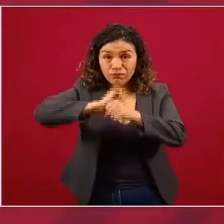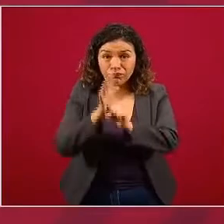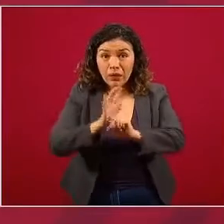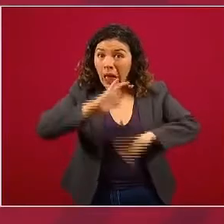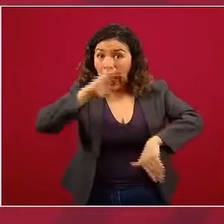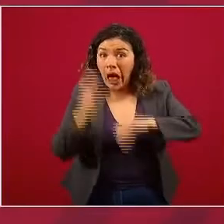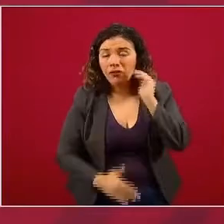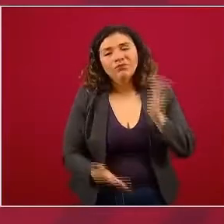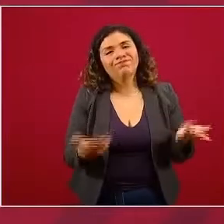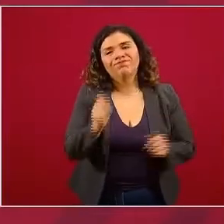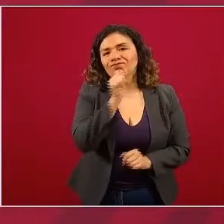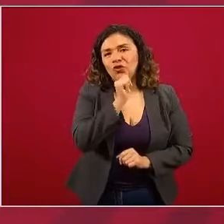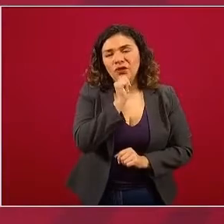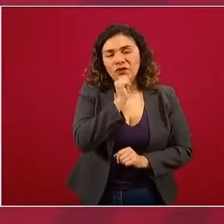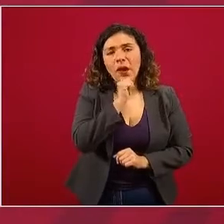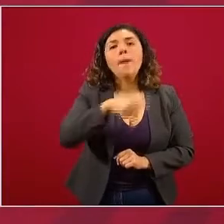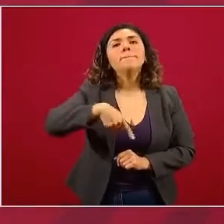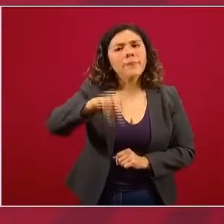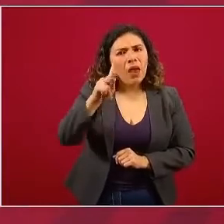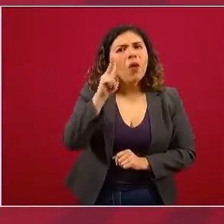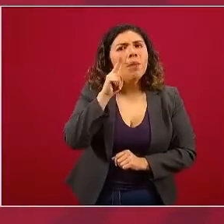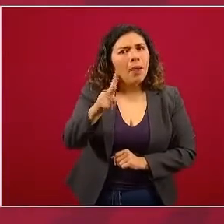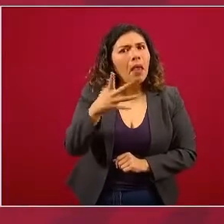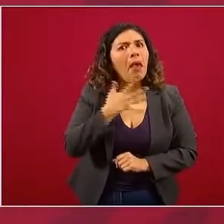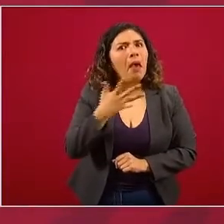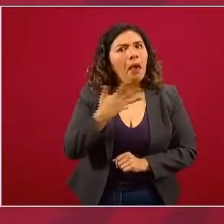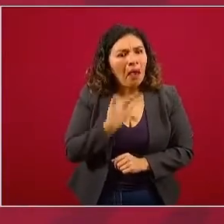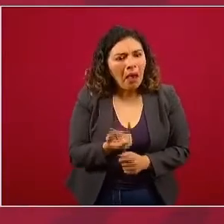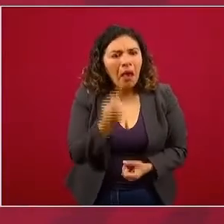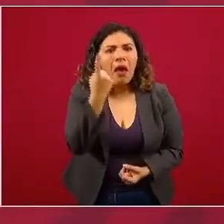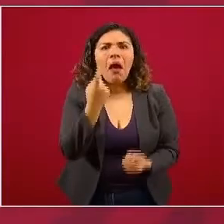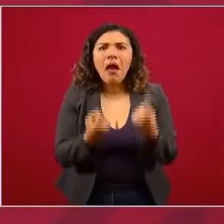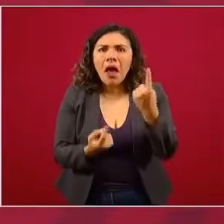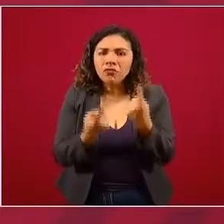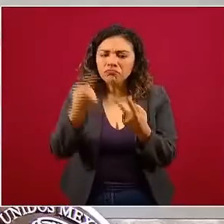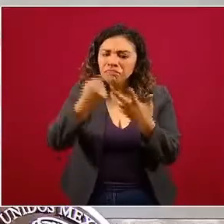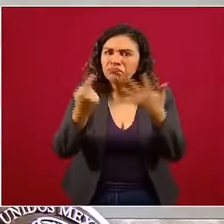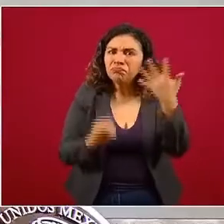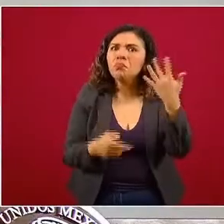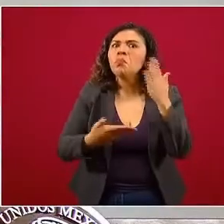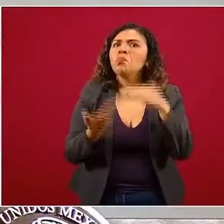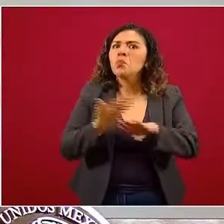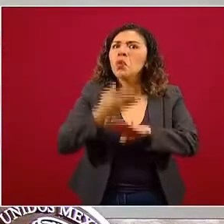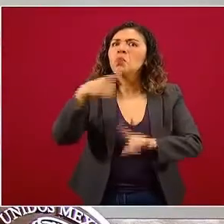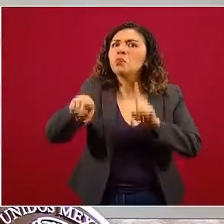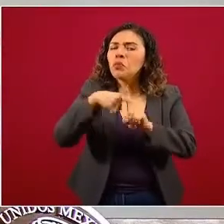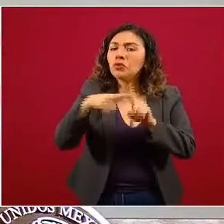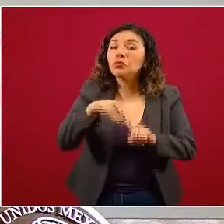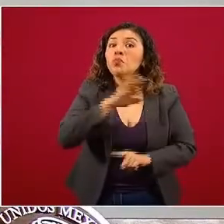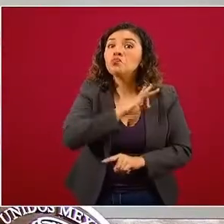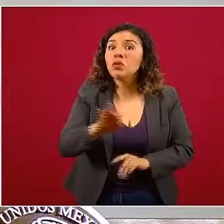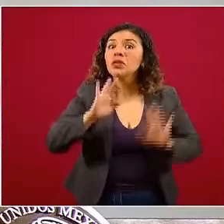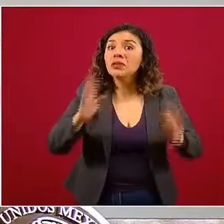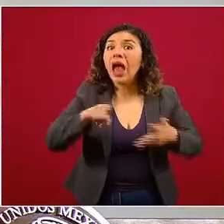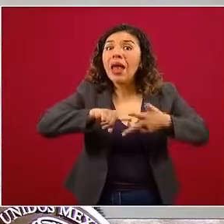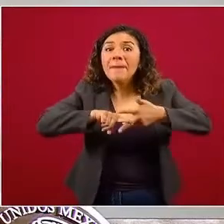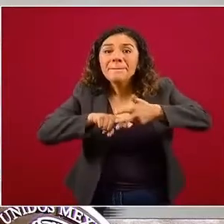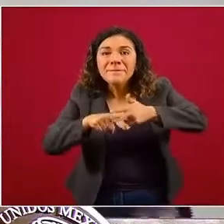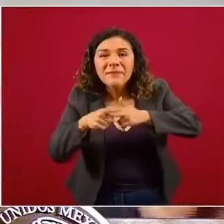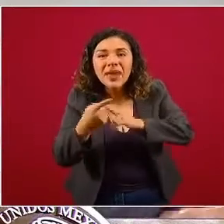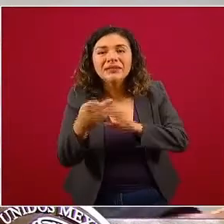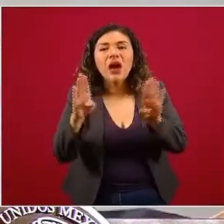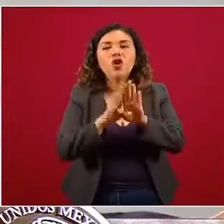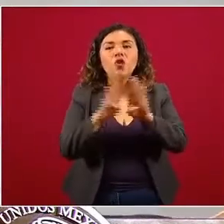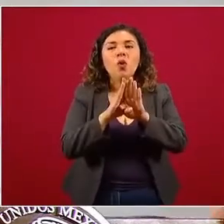terminado, pero vemos signos muy positivos, que son los que comentaré enseguida, de que la epidemia